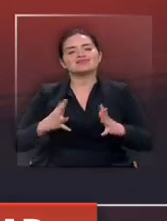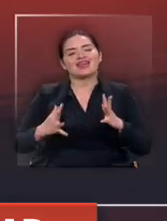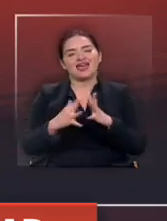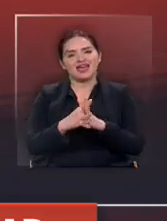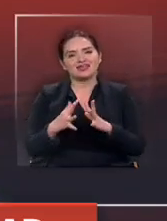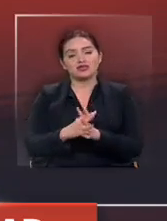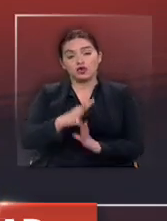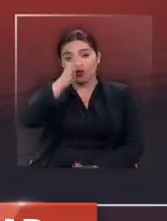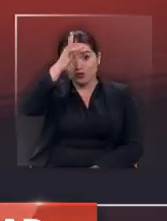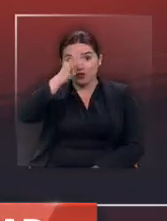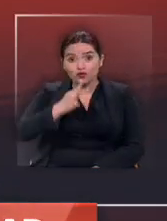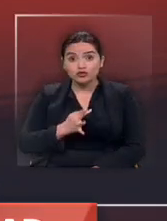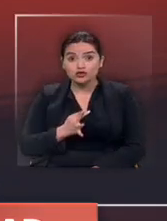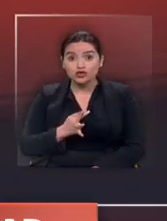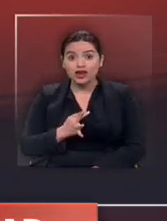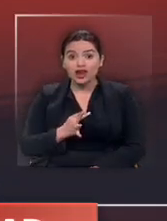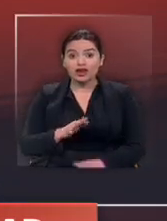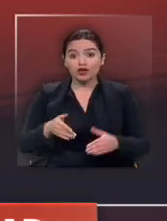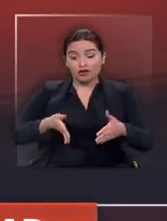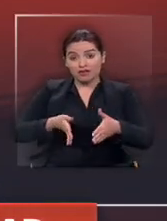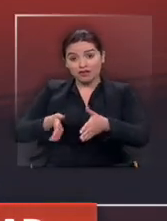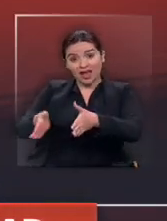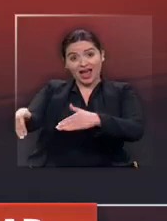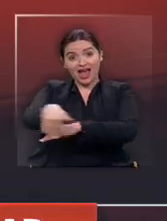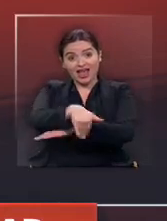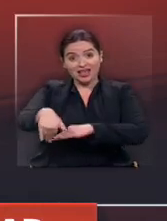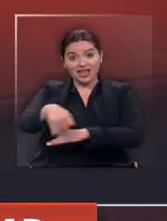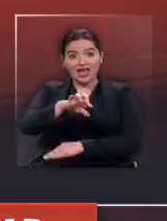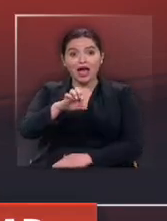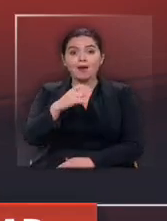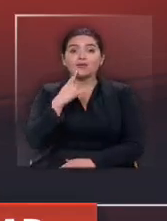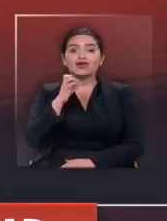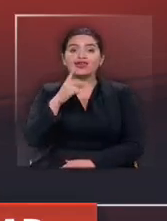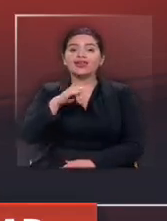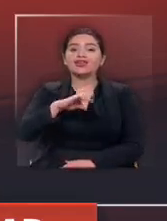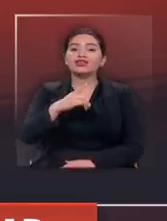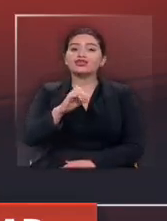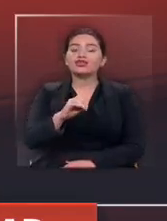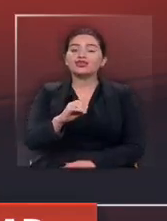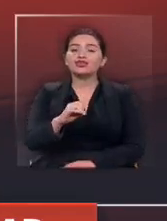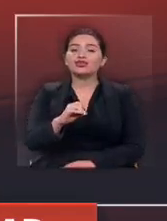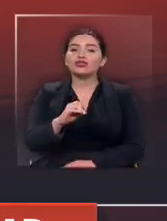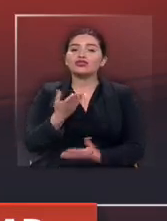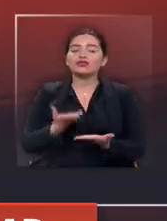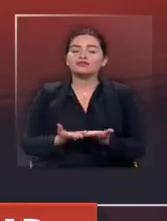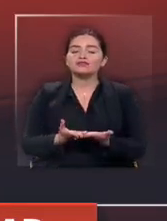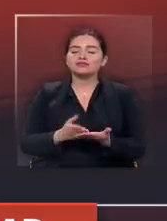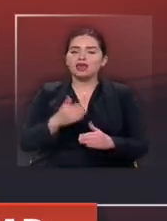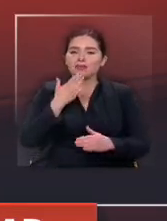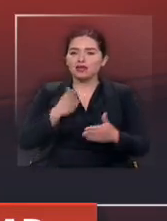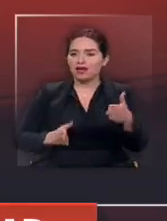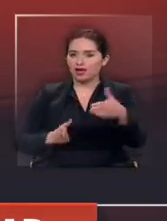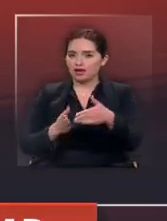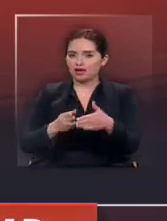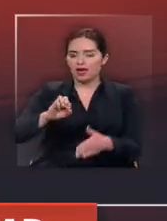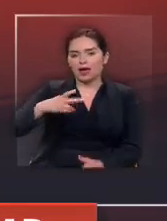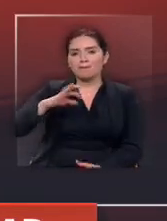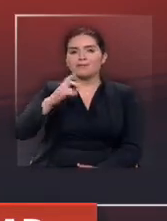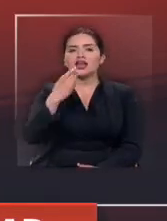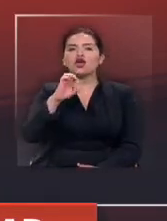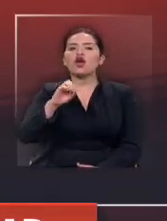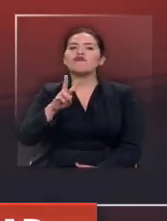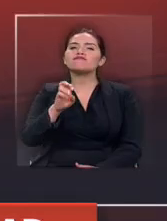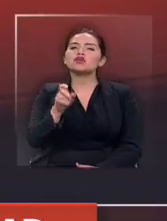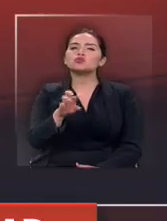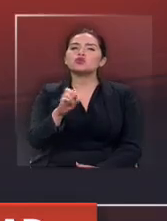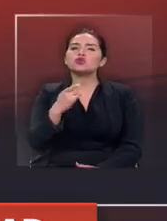este sector ya de la vereda de lo que es Apoquindo, con el paso nivel que conecta ya lo que sería Américo Vespucio. Están justamente manifestándose